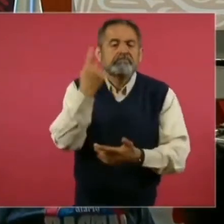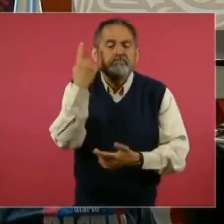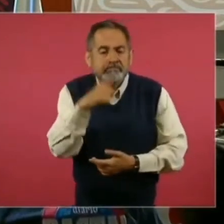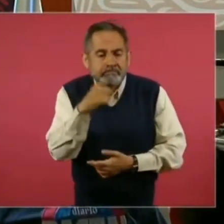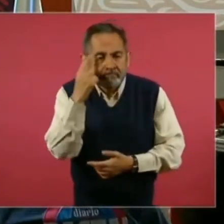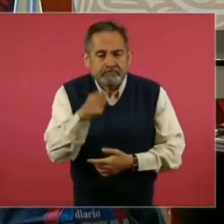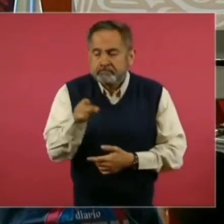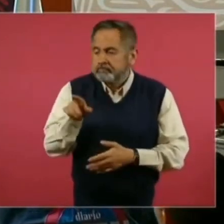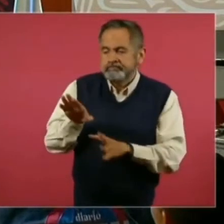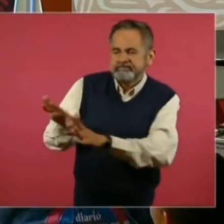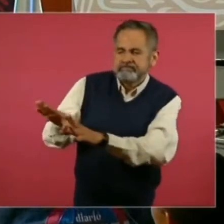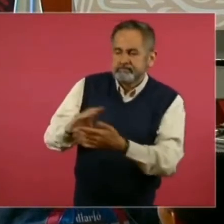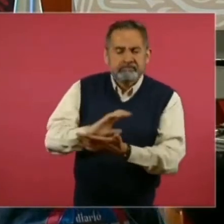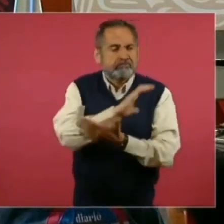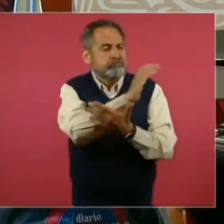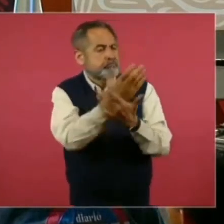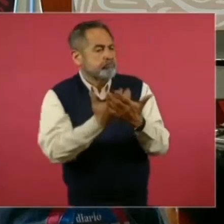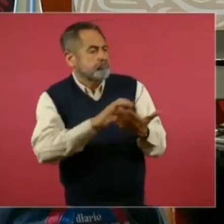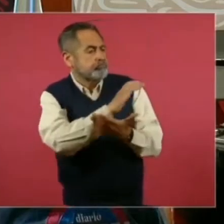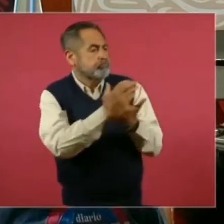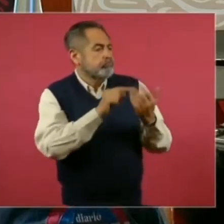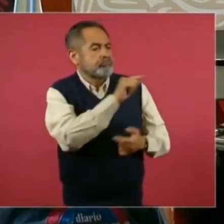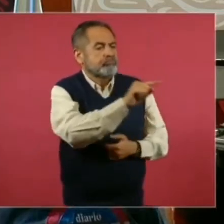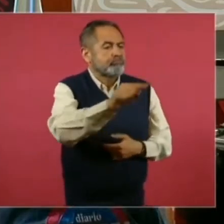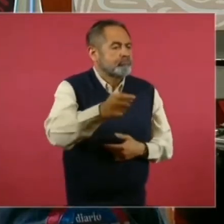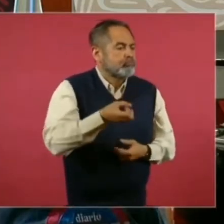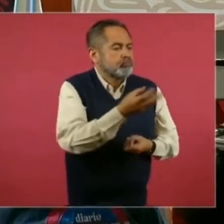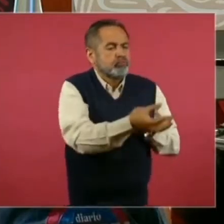de contratos incentivados,